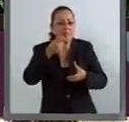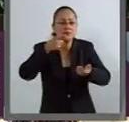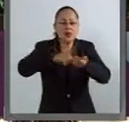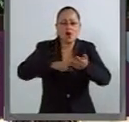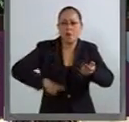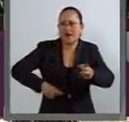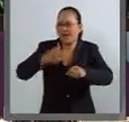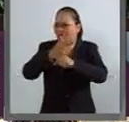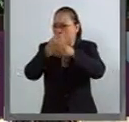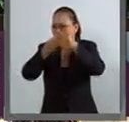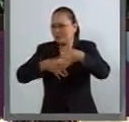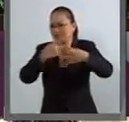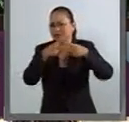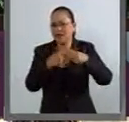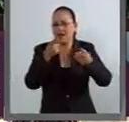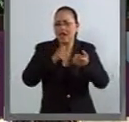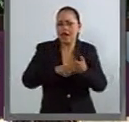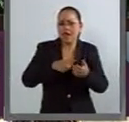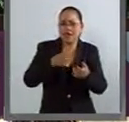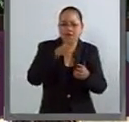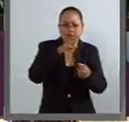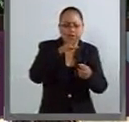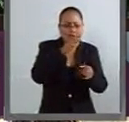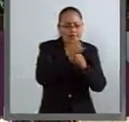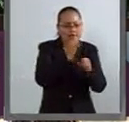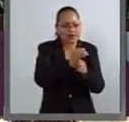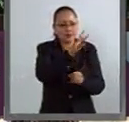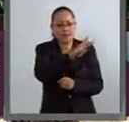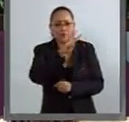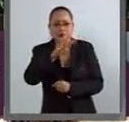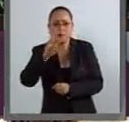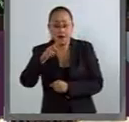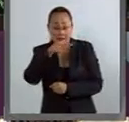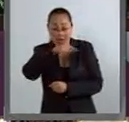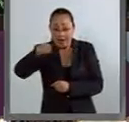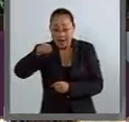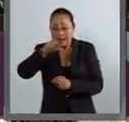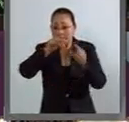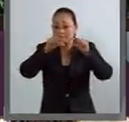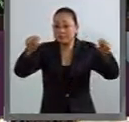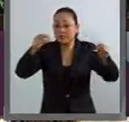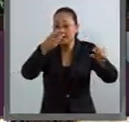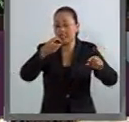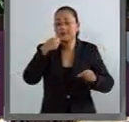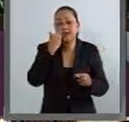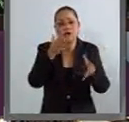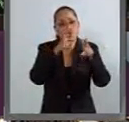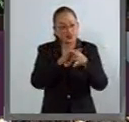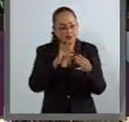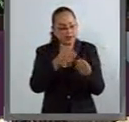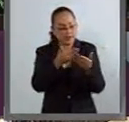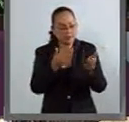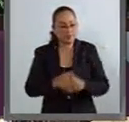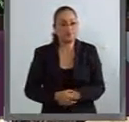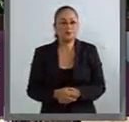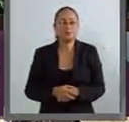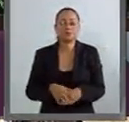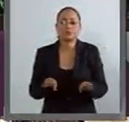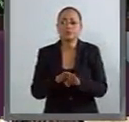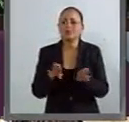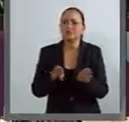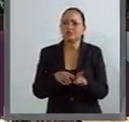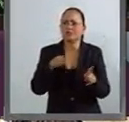páginas de gubernamentales, de instituciones gubernamentales, y yo quiero señalar aquí cómo han